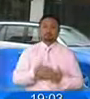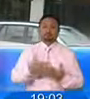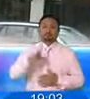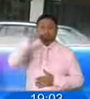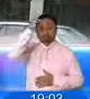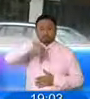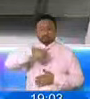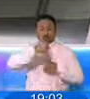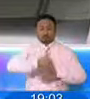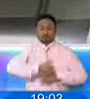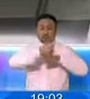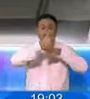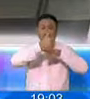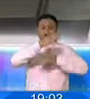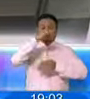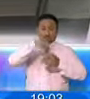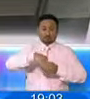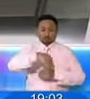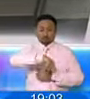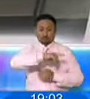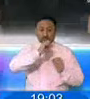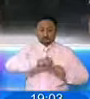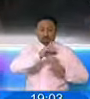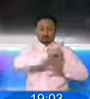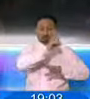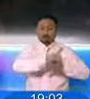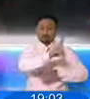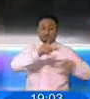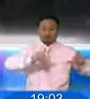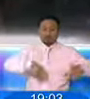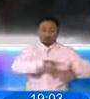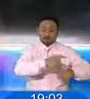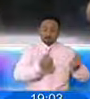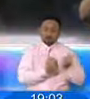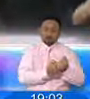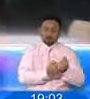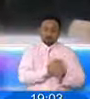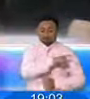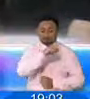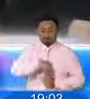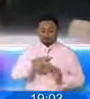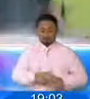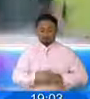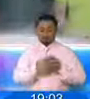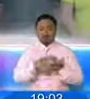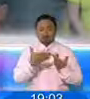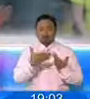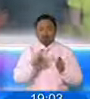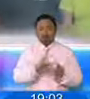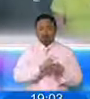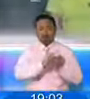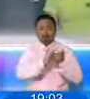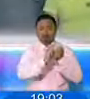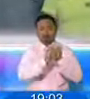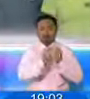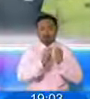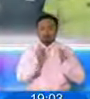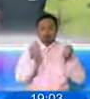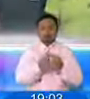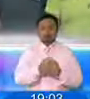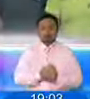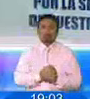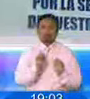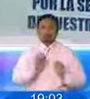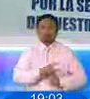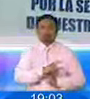Contencioso Electoral que reconoce la directiva encabezada por Lenín Moreno, acá dicen que emprenderán una cruzada de reconstrucción del movimiento, una minga